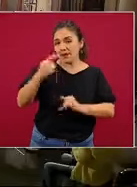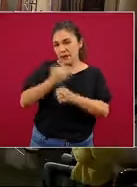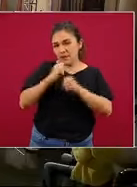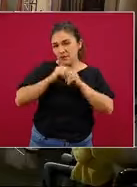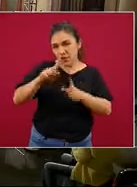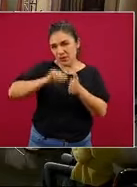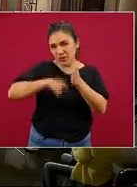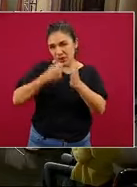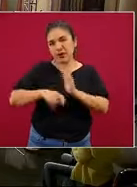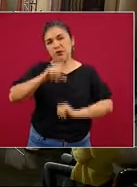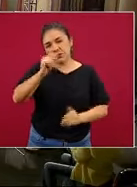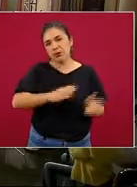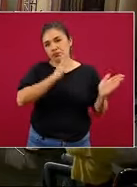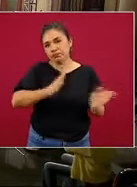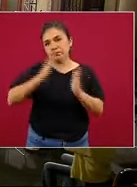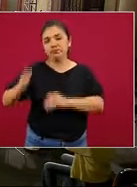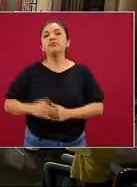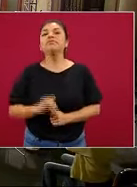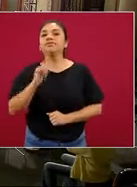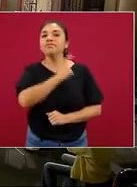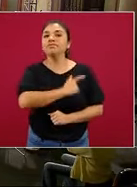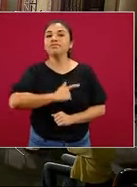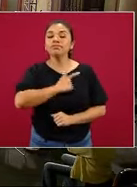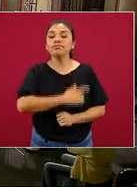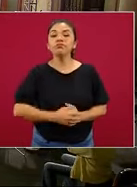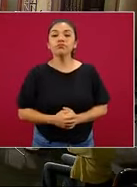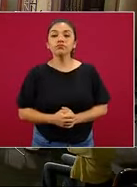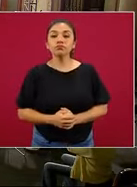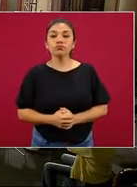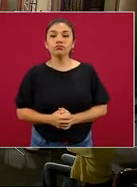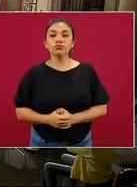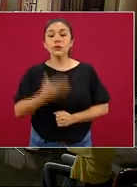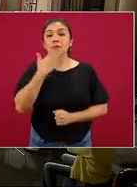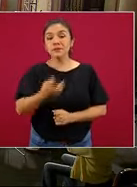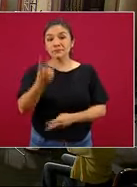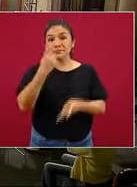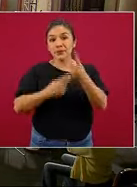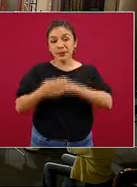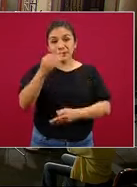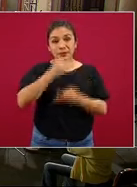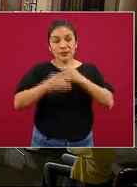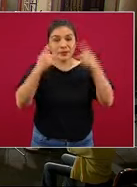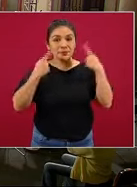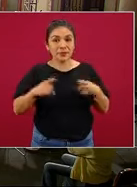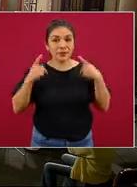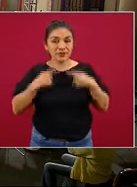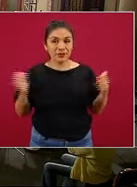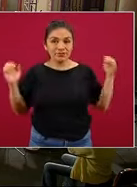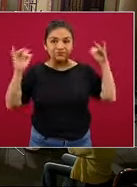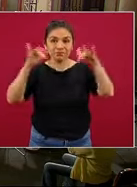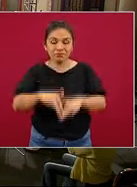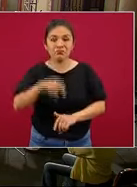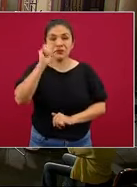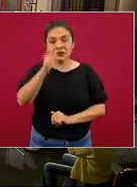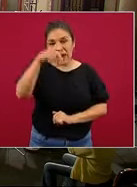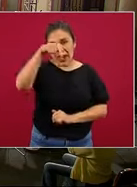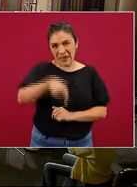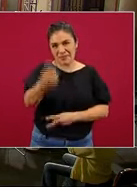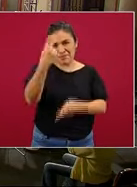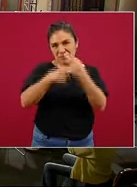nos vamos siguiendo. Con mucho gusto, señor secretario. Bienvenidos a todas las personas, tanto que están